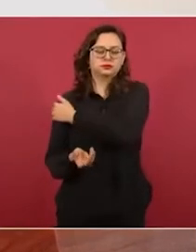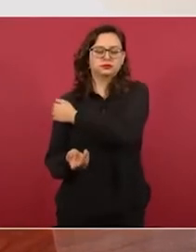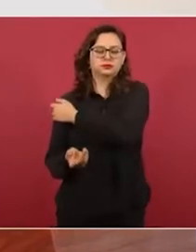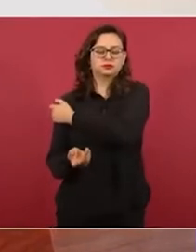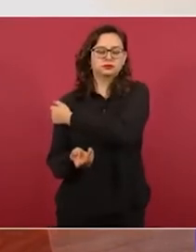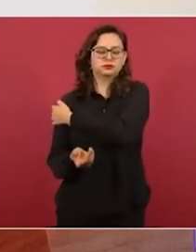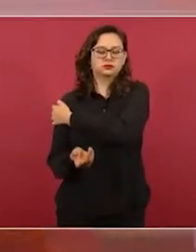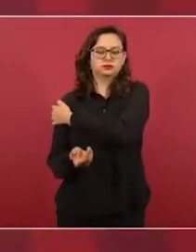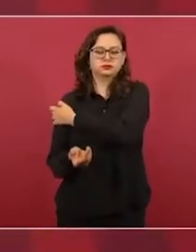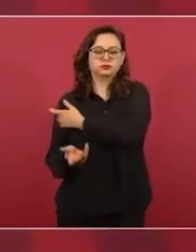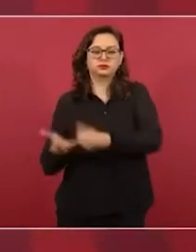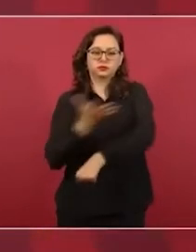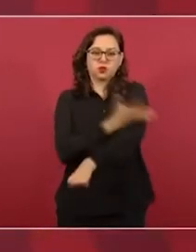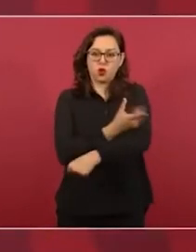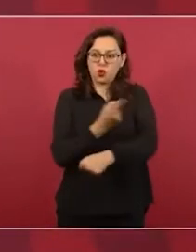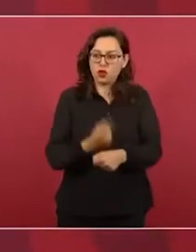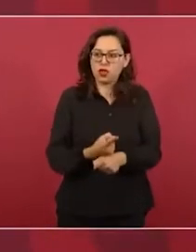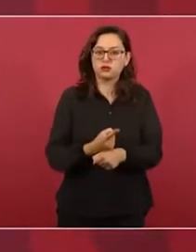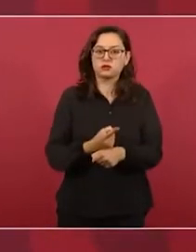honesto.